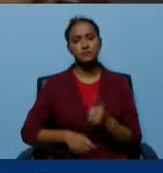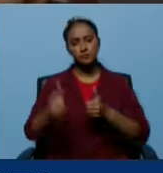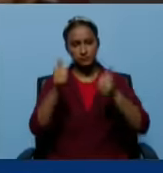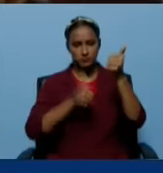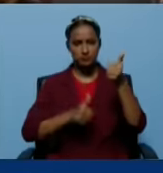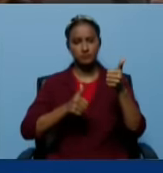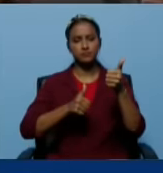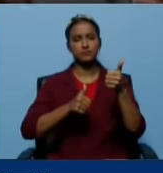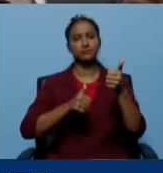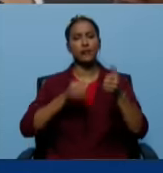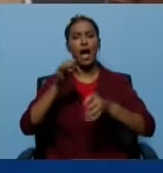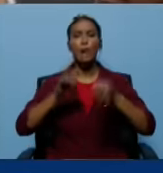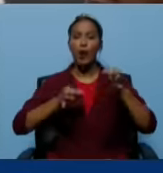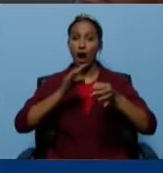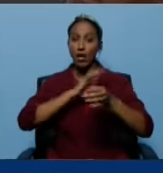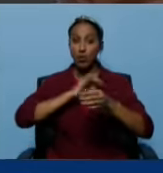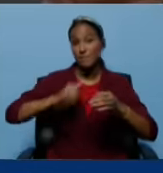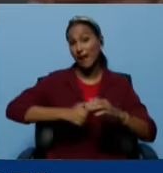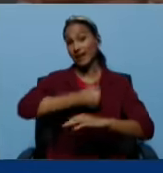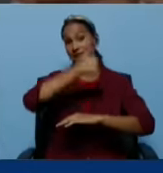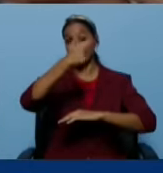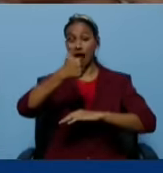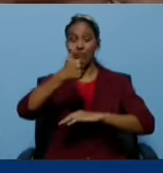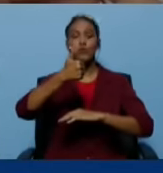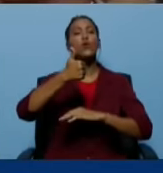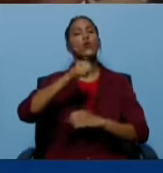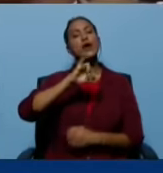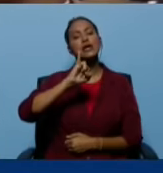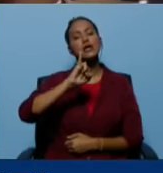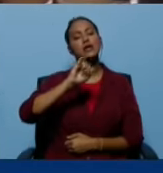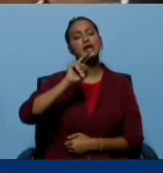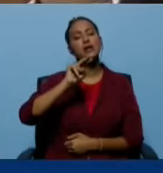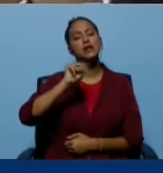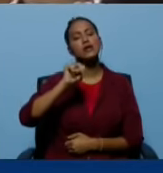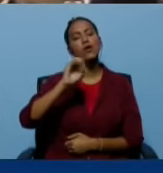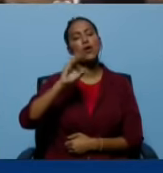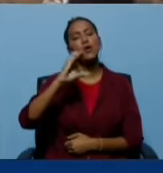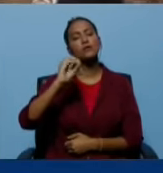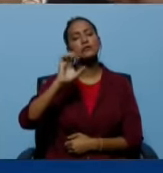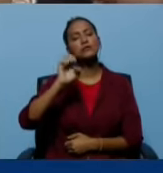magistrado Inocencio Antonio Figueroa